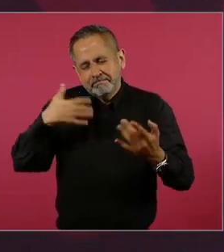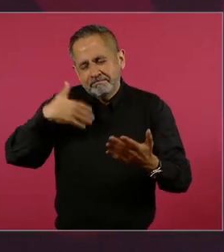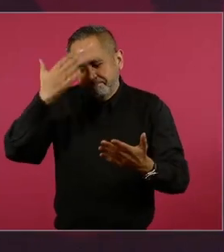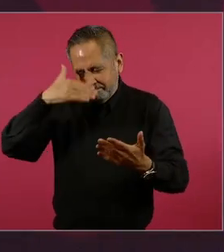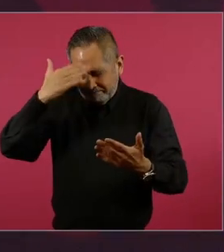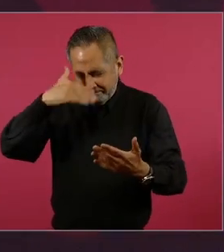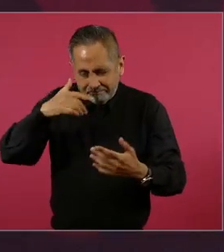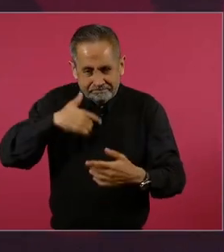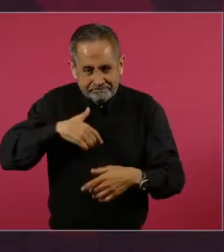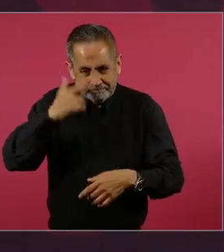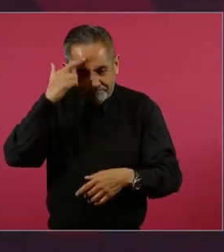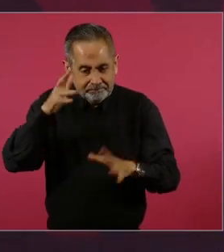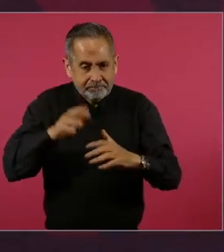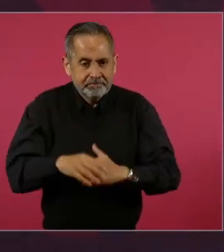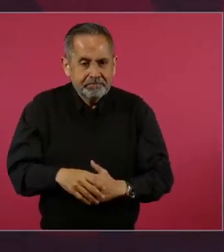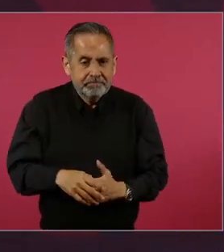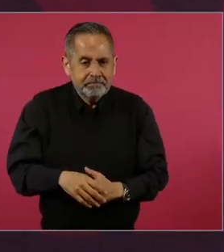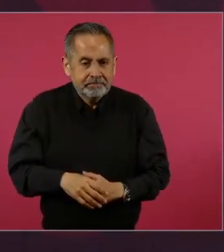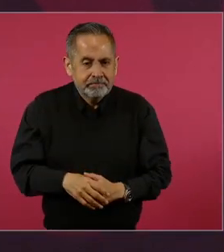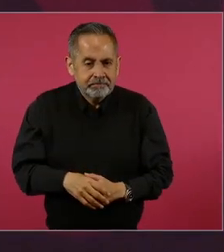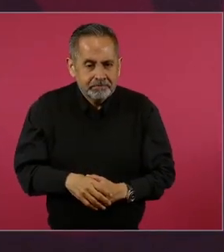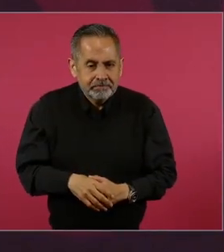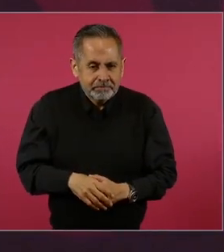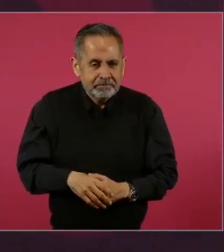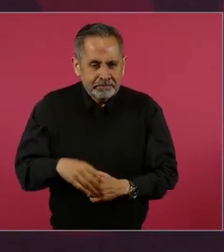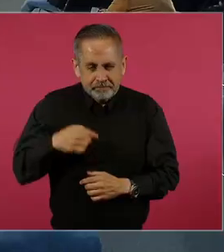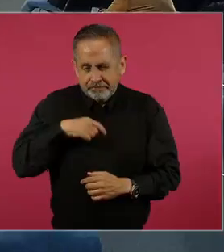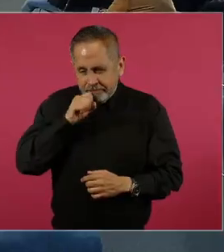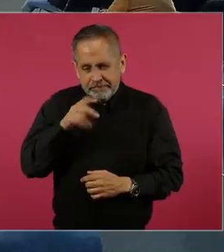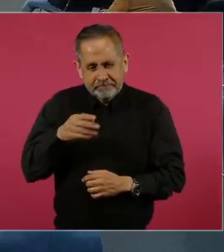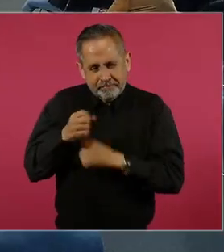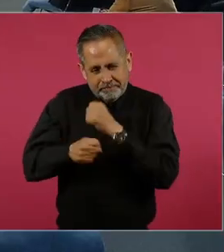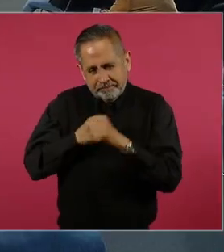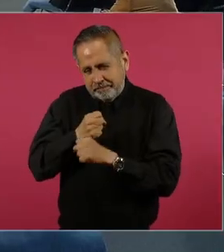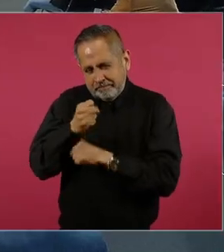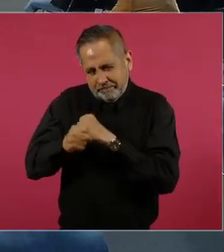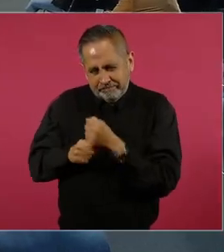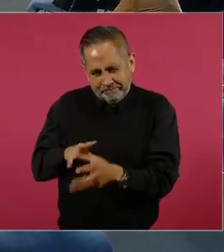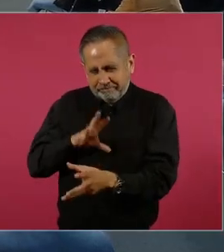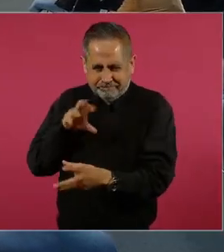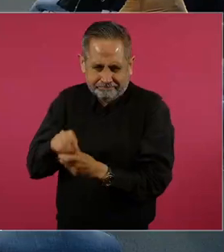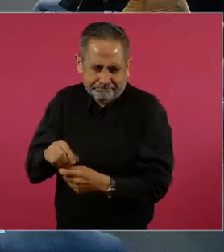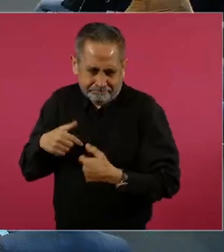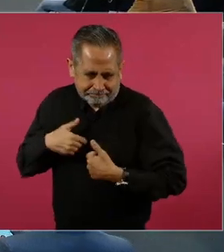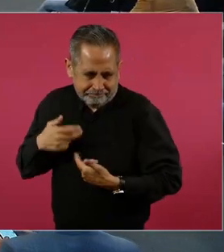y ya también por el tiempo que llevo en esto.